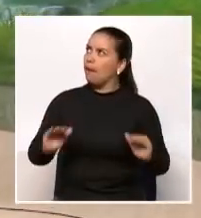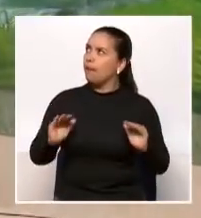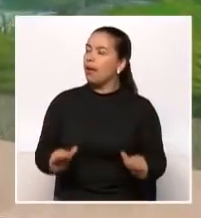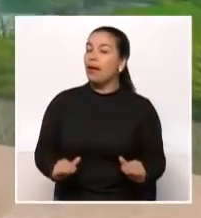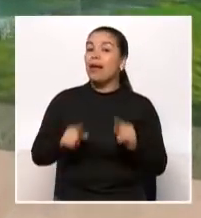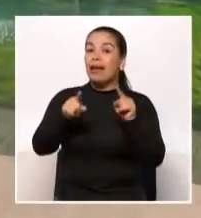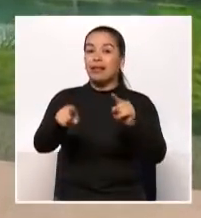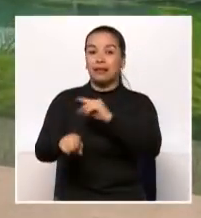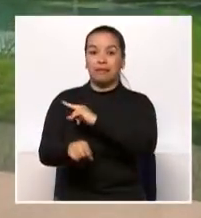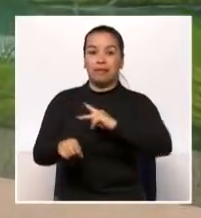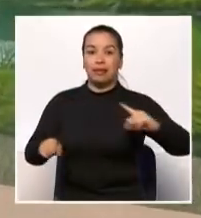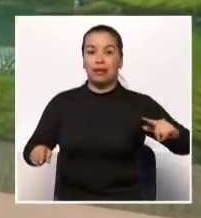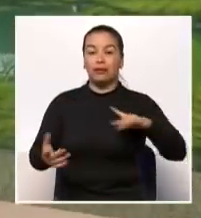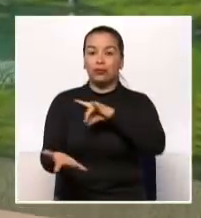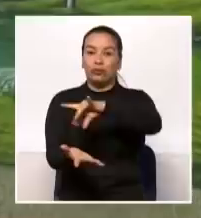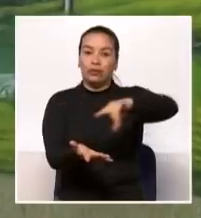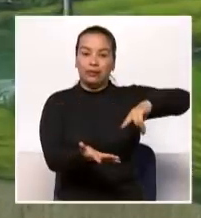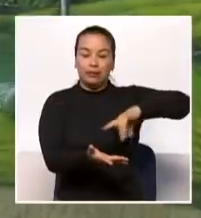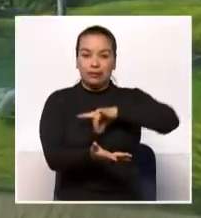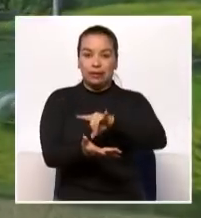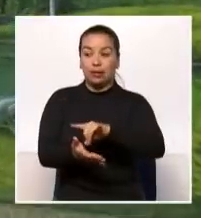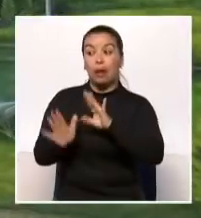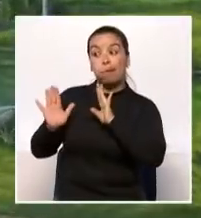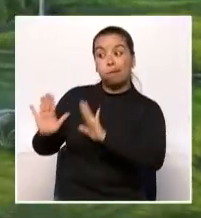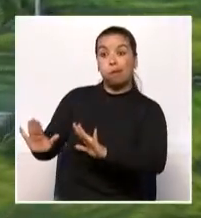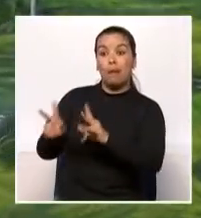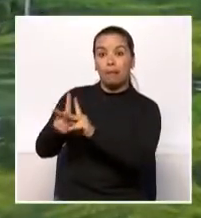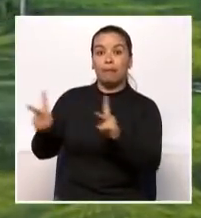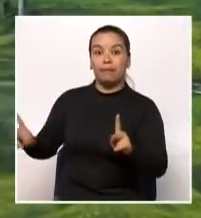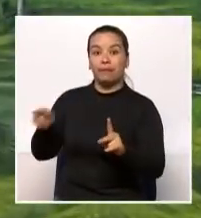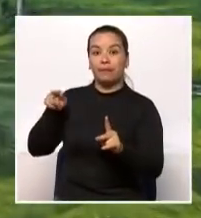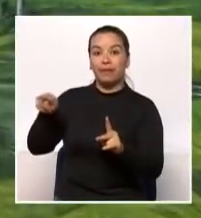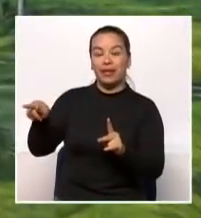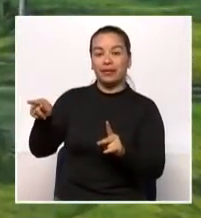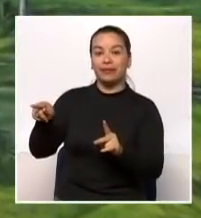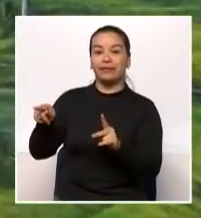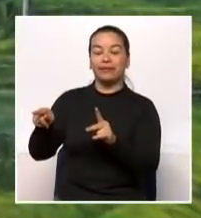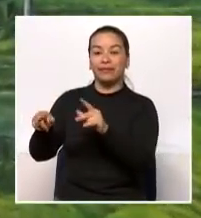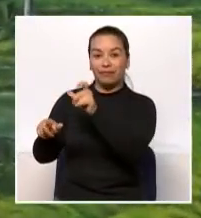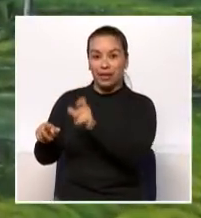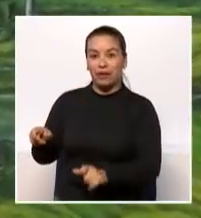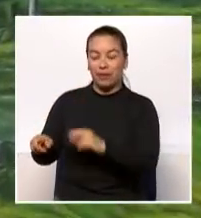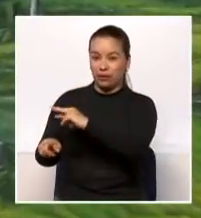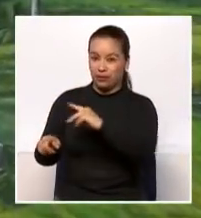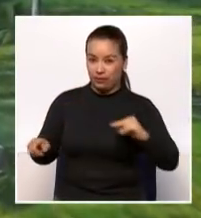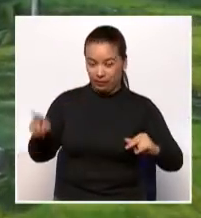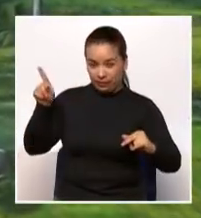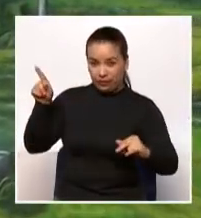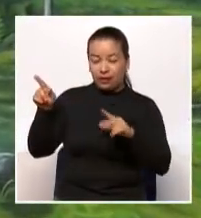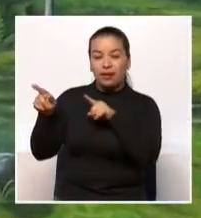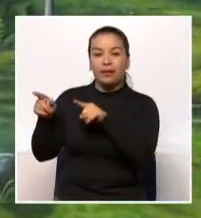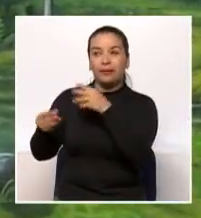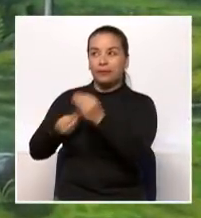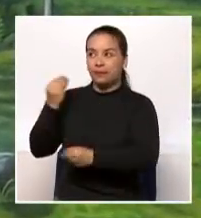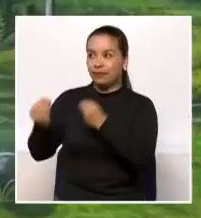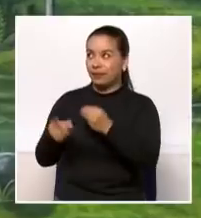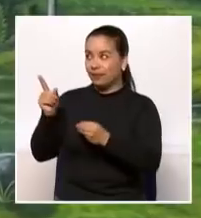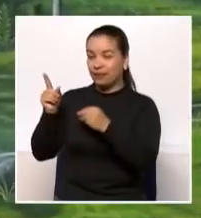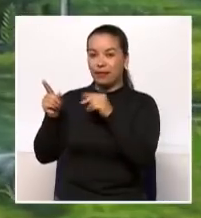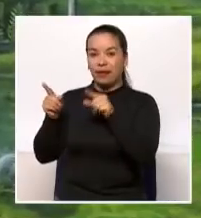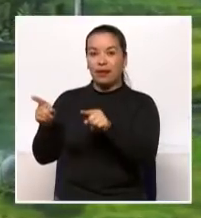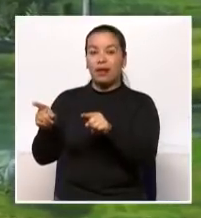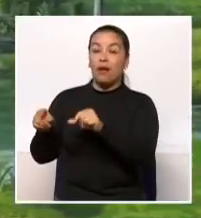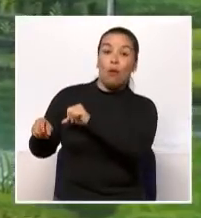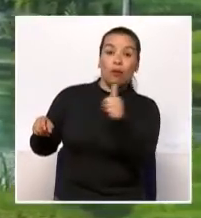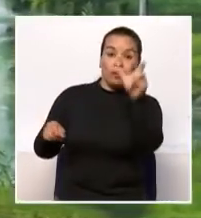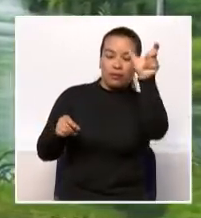piscinas son con sales. Donde está la paciente es al clima. En el otro espacio donde está la